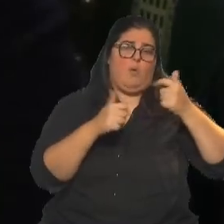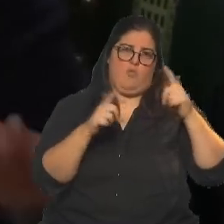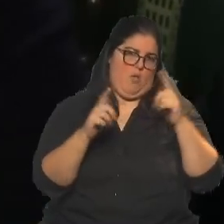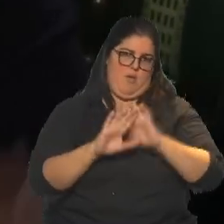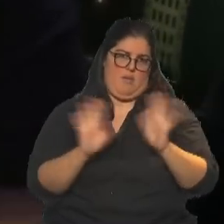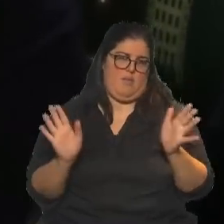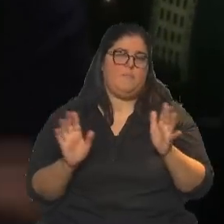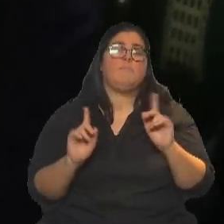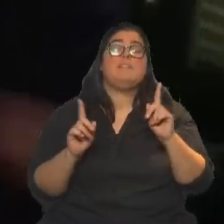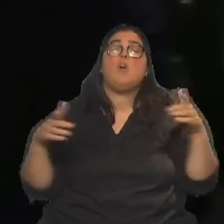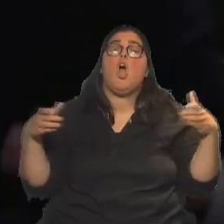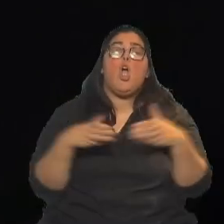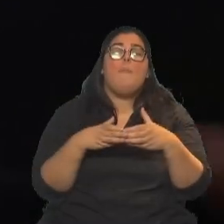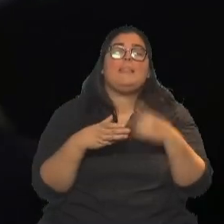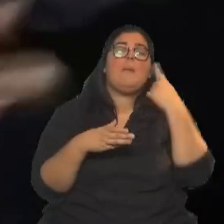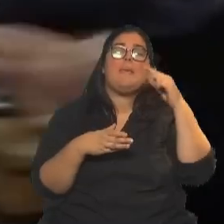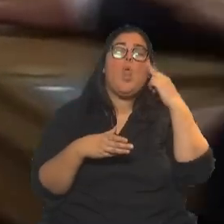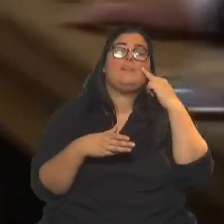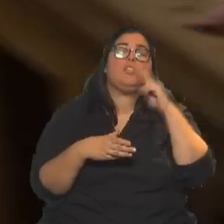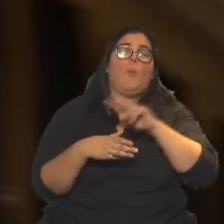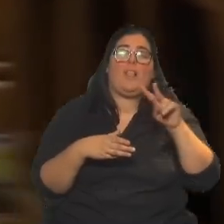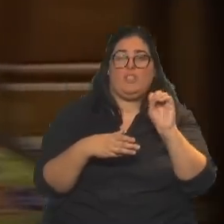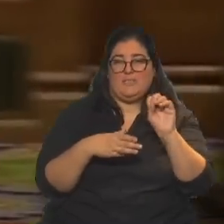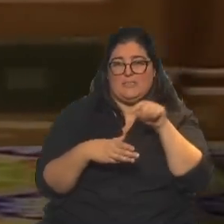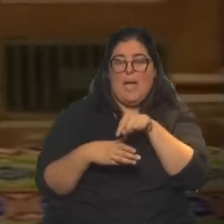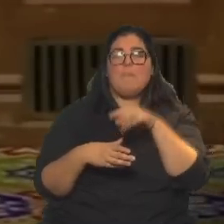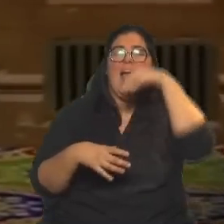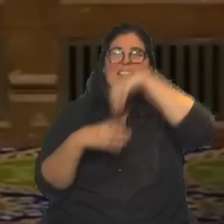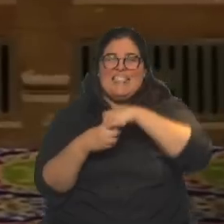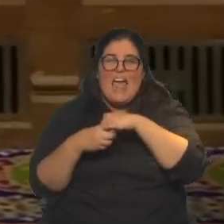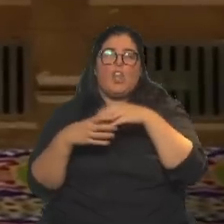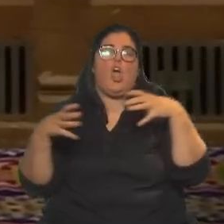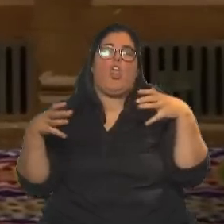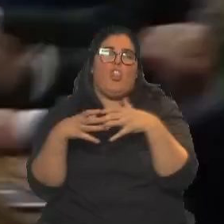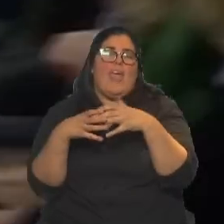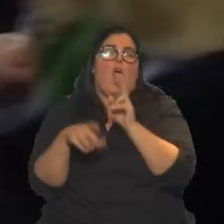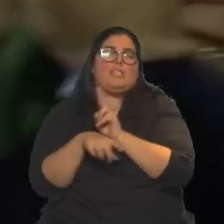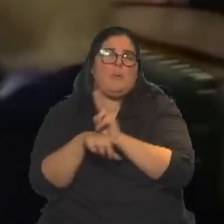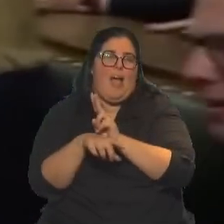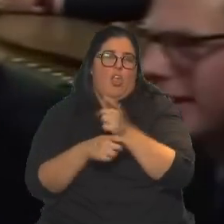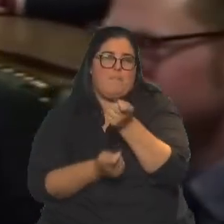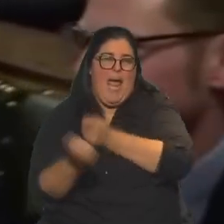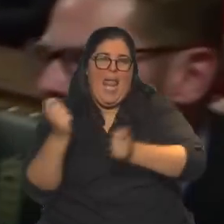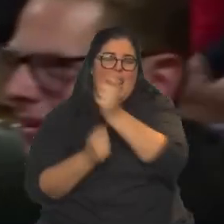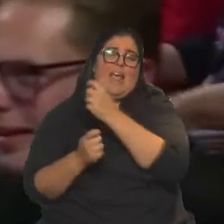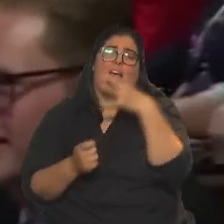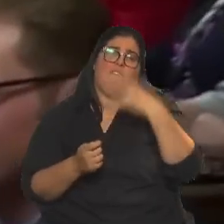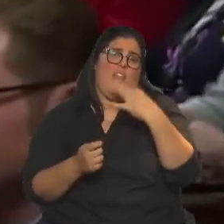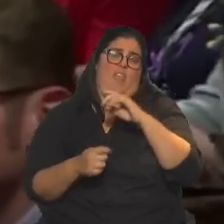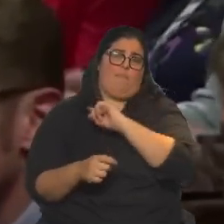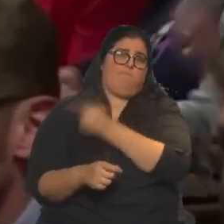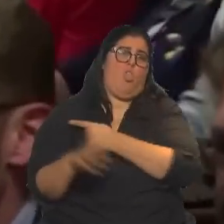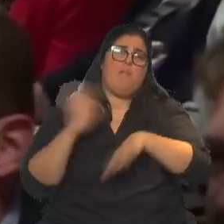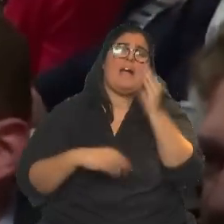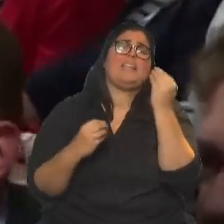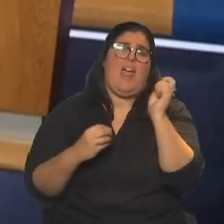denominado Comité 1922, el organismo interno de la bancada conservadora que regula estas cuestiones, está dominado por legisladores que